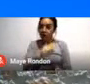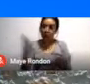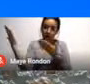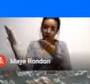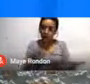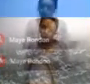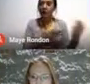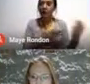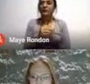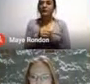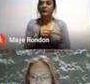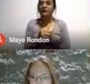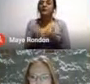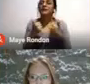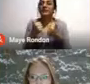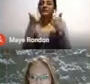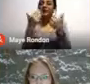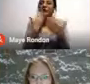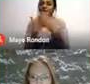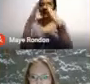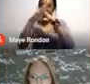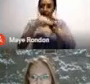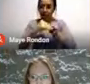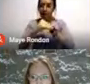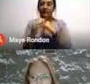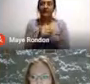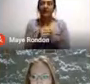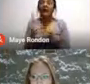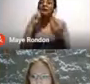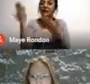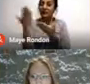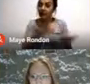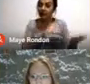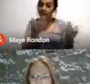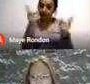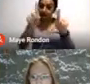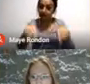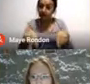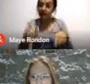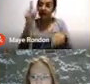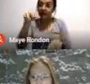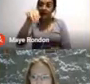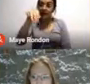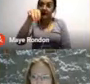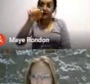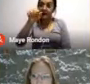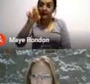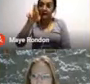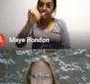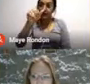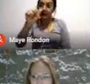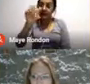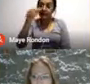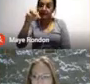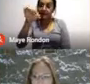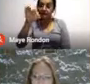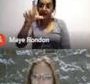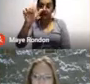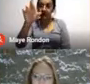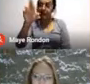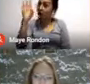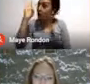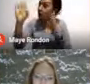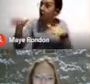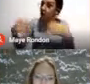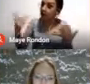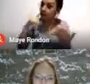buenas noches Bienvenida también a María del Pilar Torres Hola María del Pilar, ¿Cómo estás?